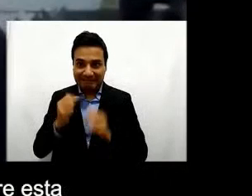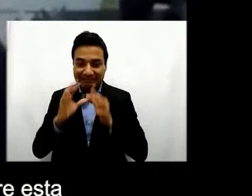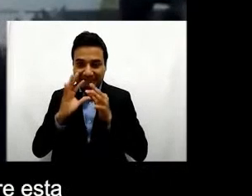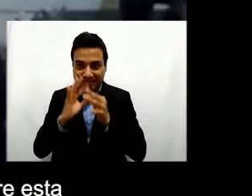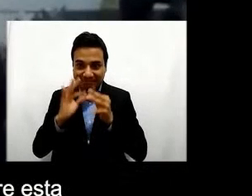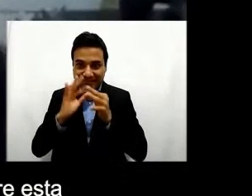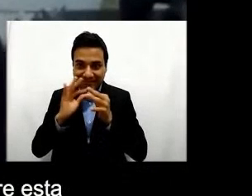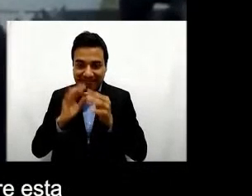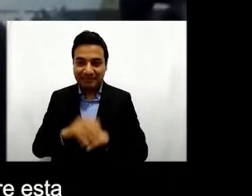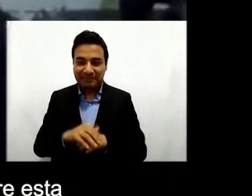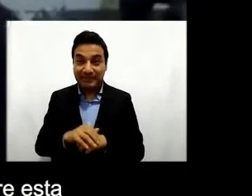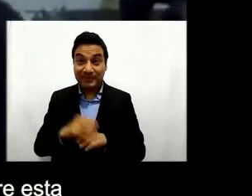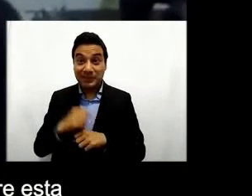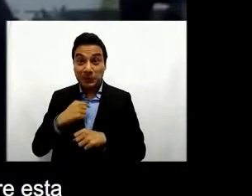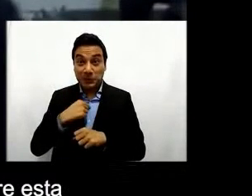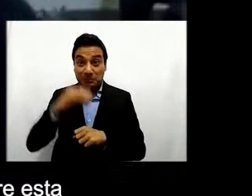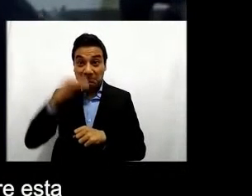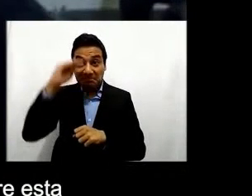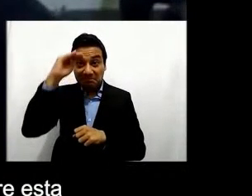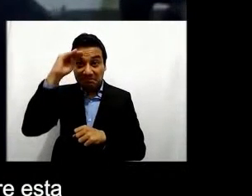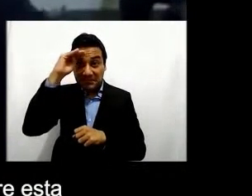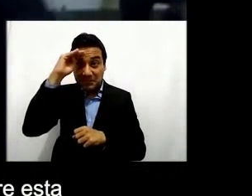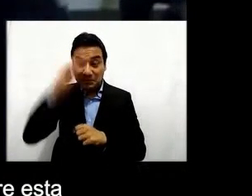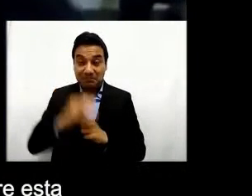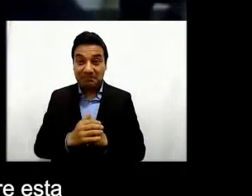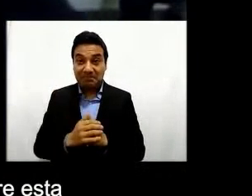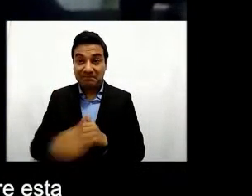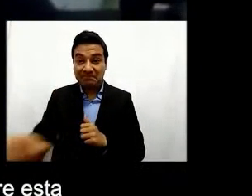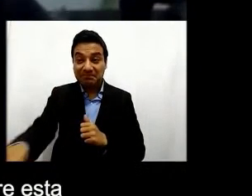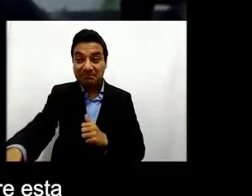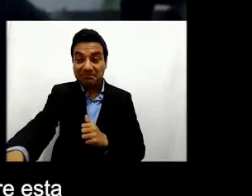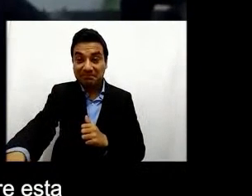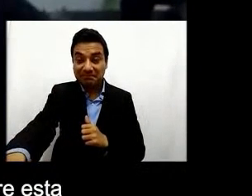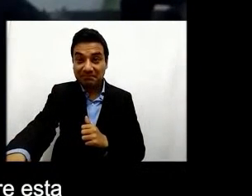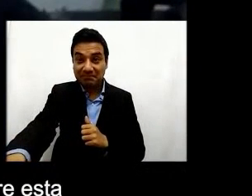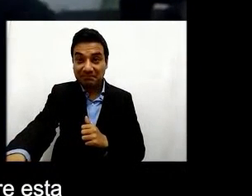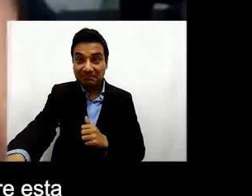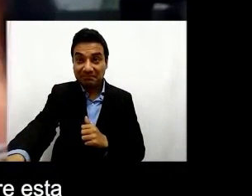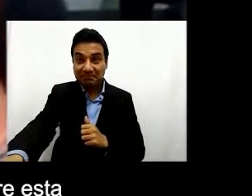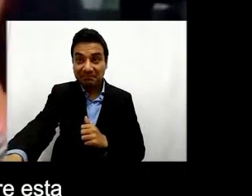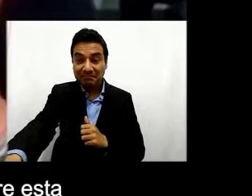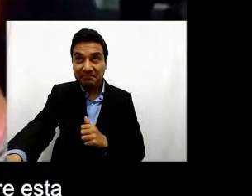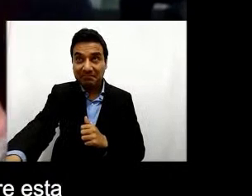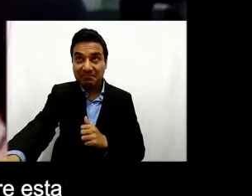Estaba considerando, cuando reflexionaba sobre esta pregunta, que